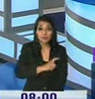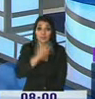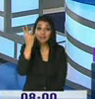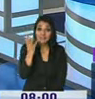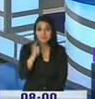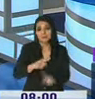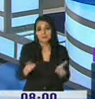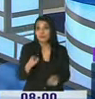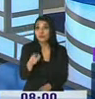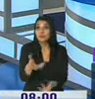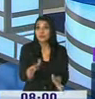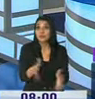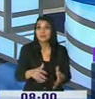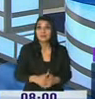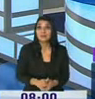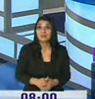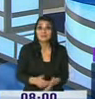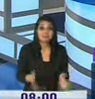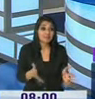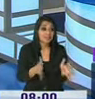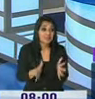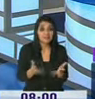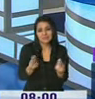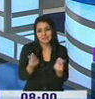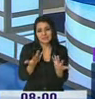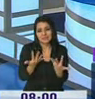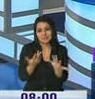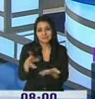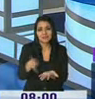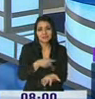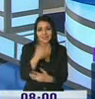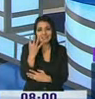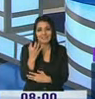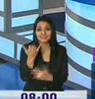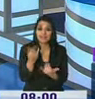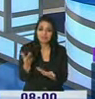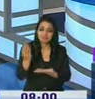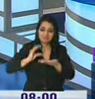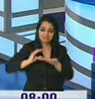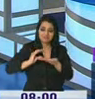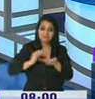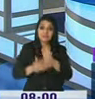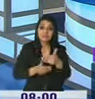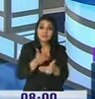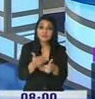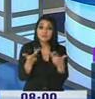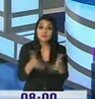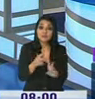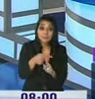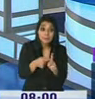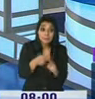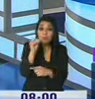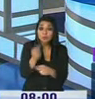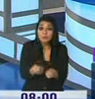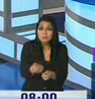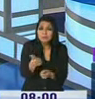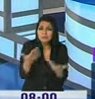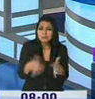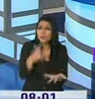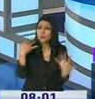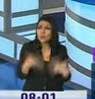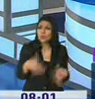pero Panchana. ya subimos. Ok, la vamos a cobrar, así que hoy día tenemos platita y ya se nos va yendo octubre, que es lo peor de todo, ¿no? Es